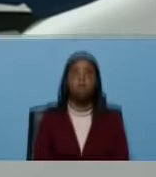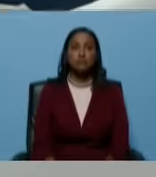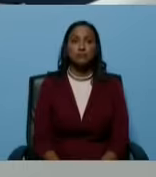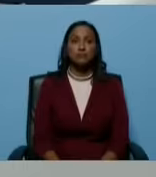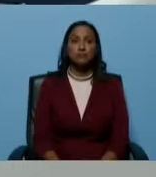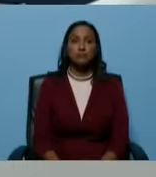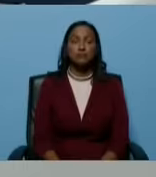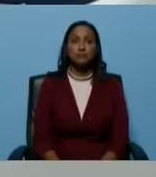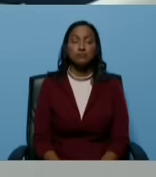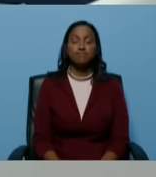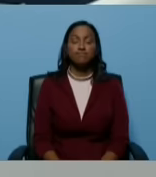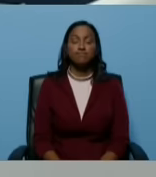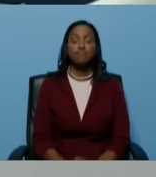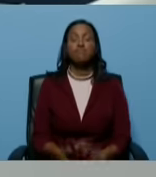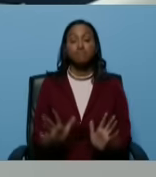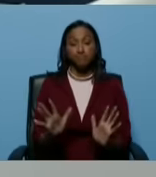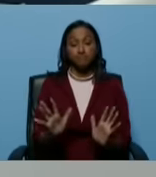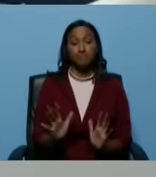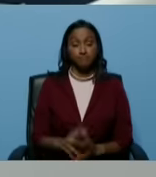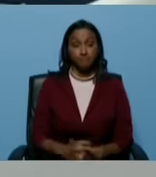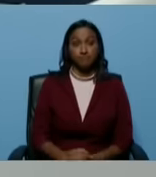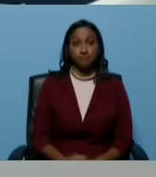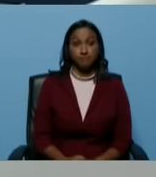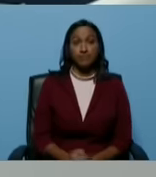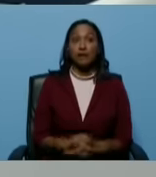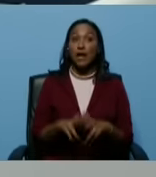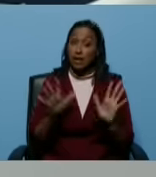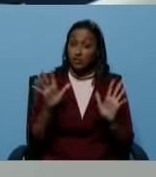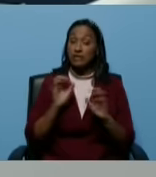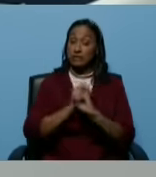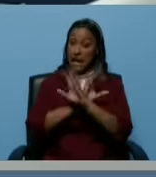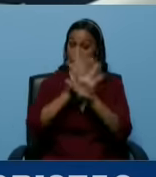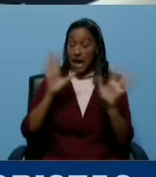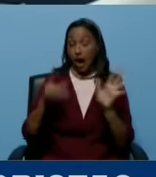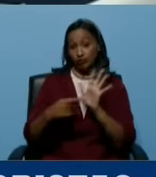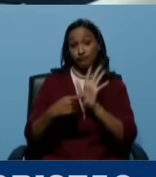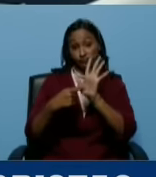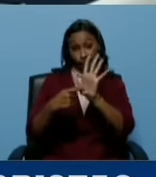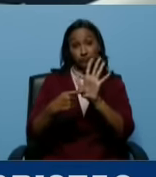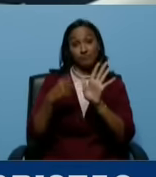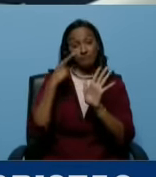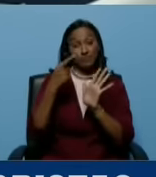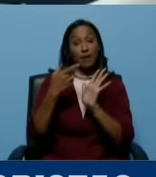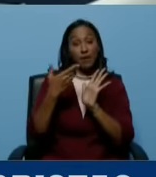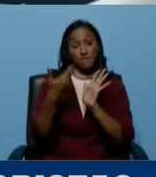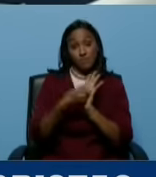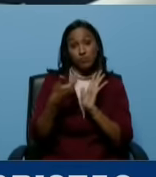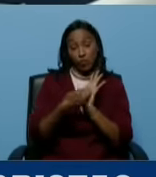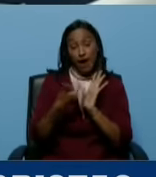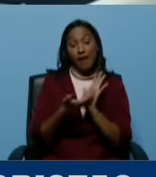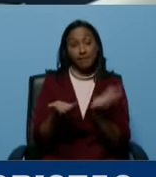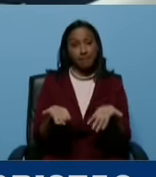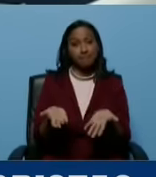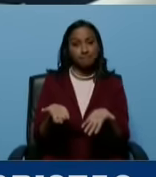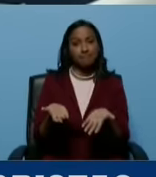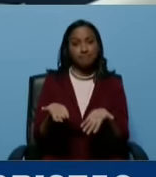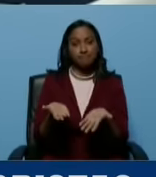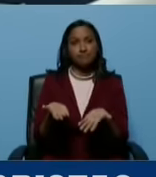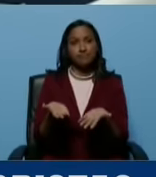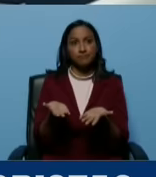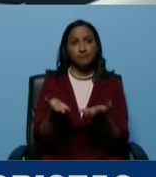Yo creo que está de más de claro, evidente, con las